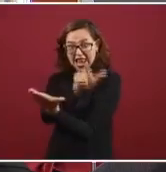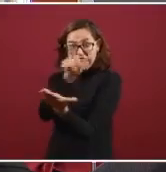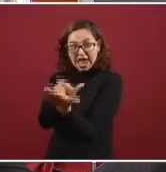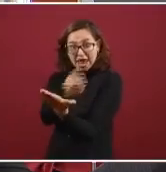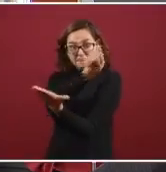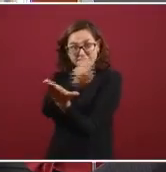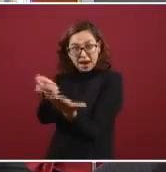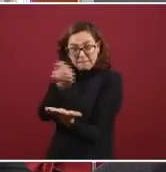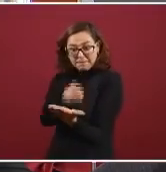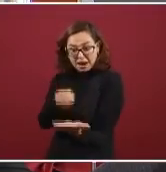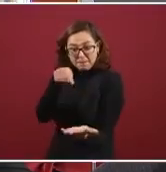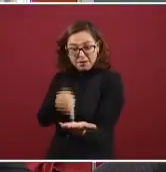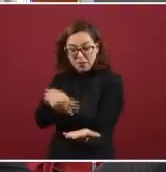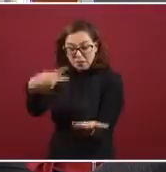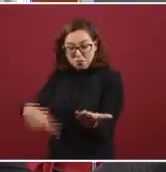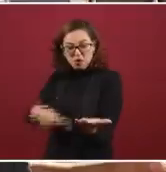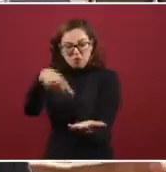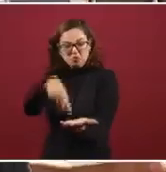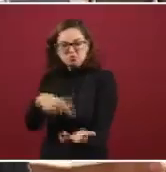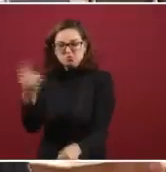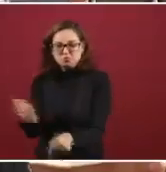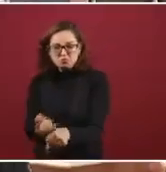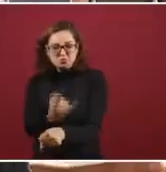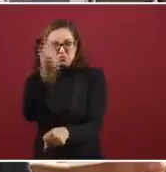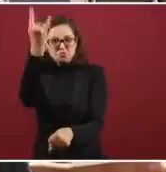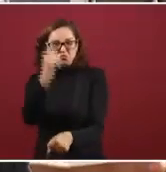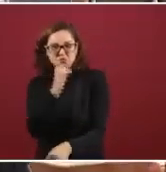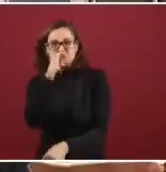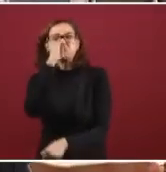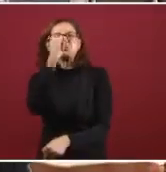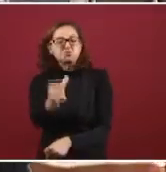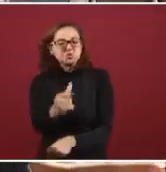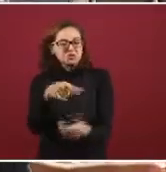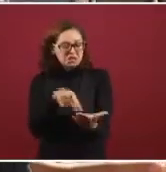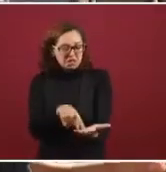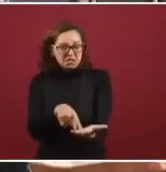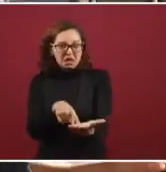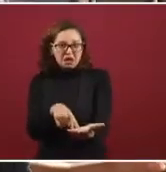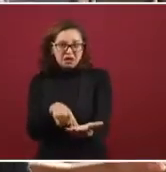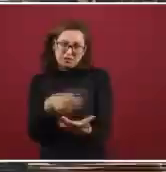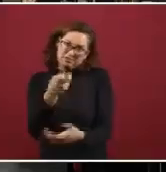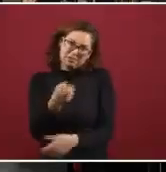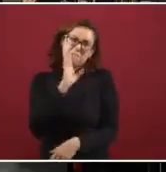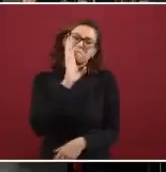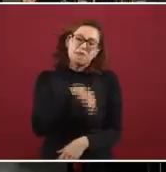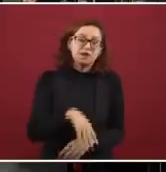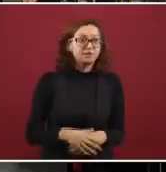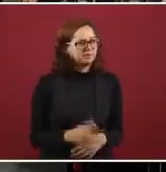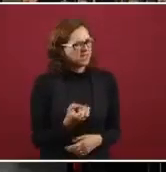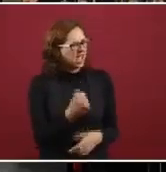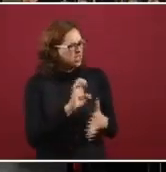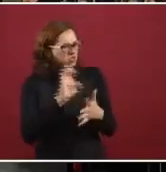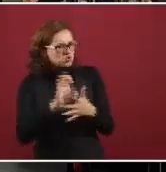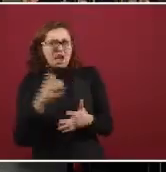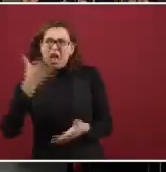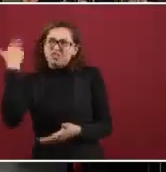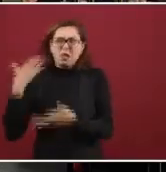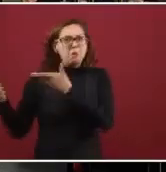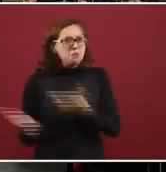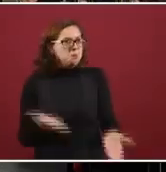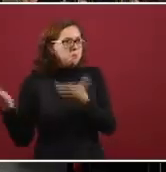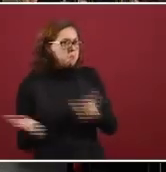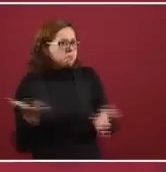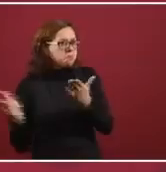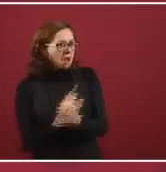tal cantidad de migrantes no estábamos cumpliendo la ley? No la estuvimos cumpliendo muchos años. Yo dije en una ocasión aquí, no